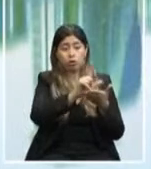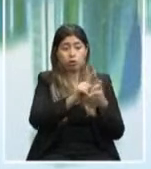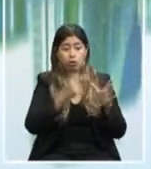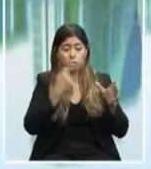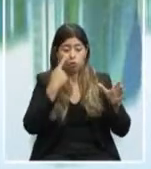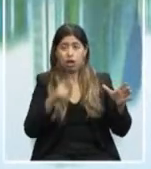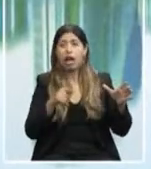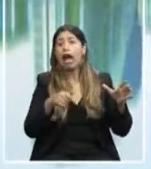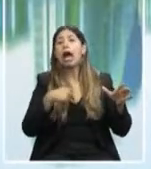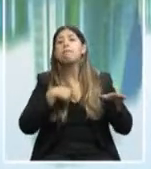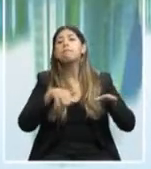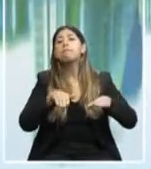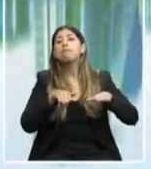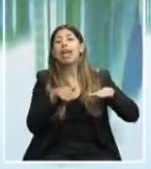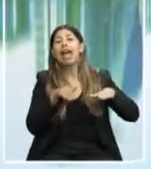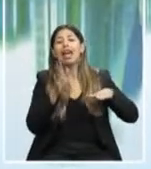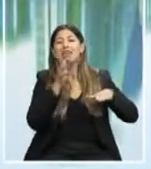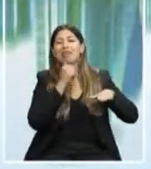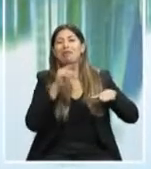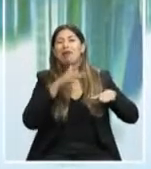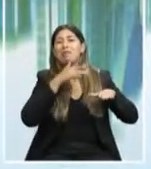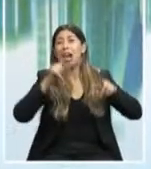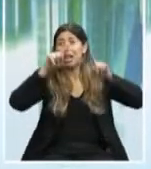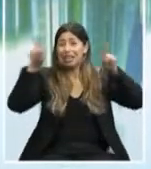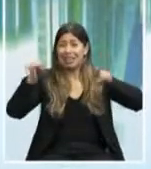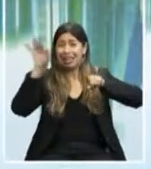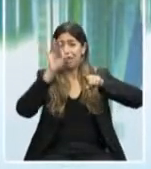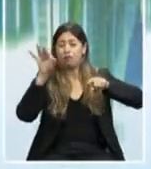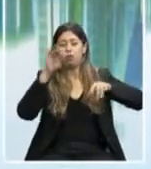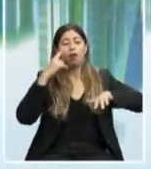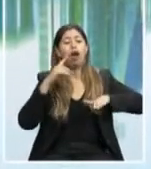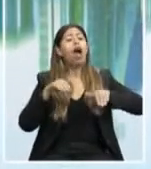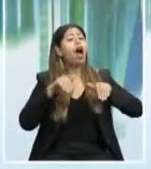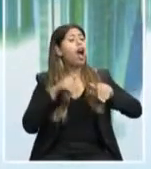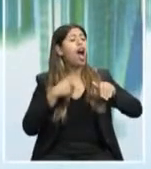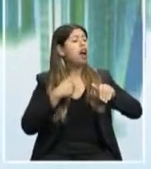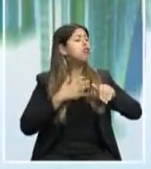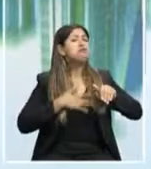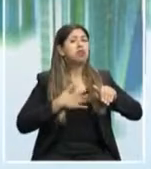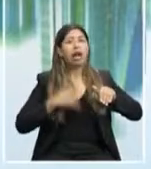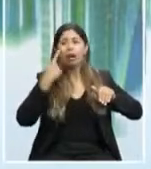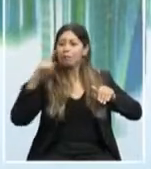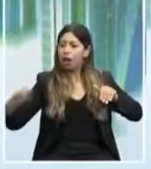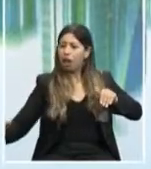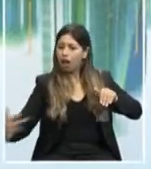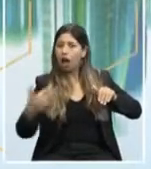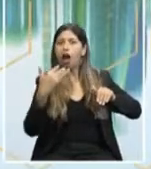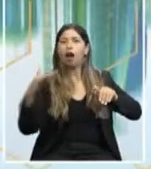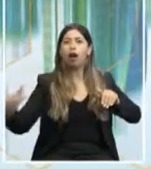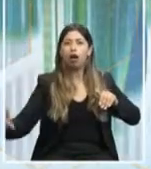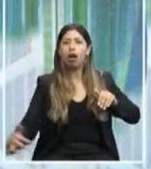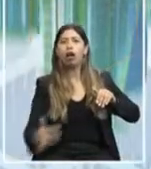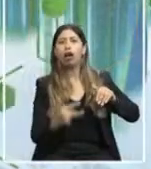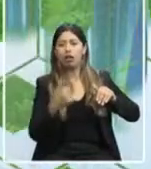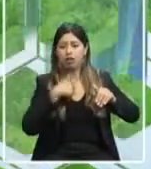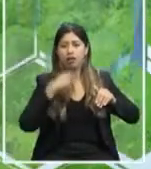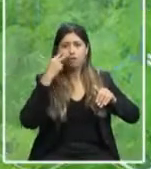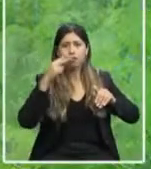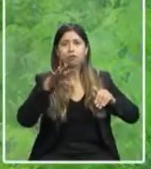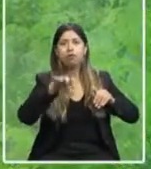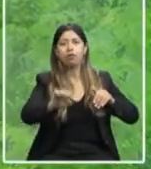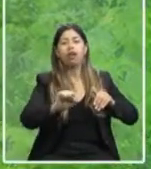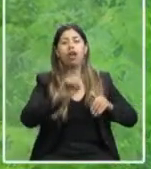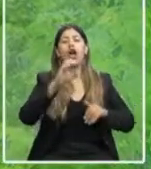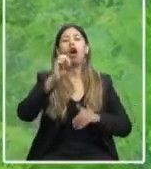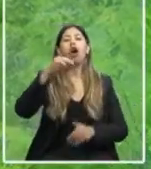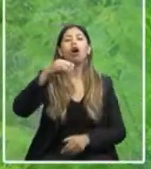no se están mojando y no entra agua al barco, esta agua no llegará. Y esto lo estamos viviendo económico. Dicho